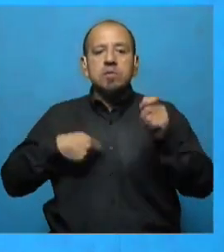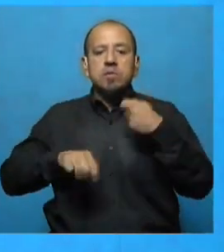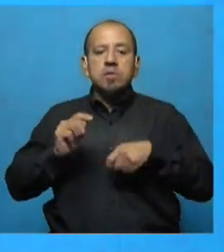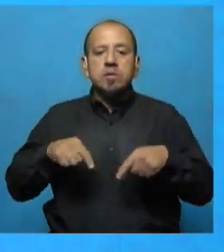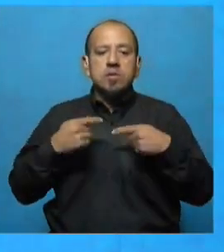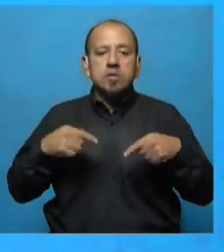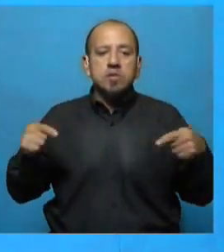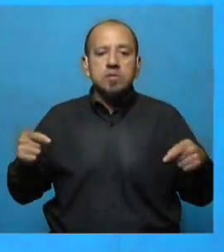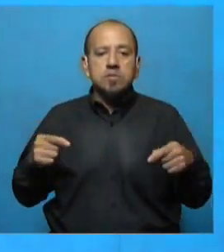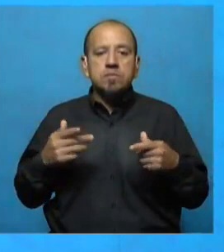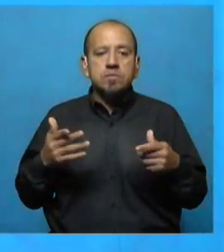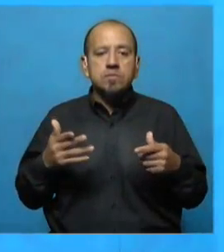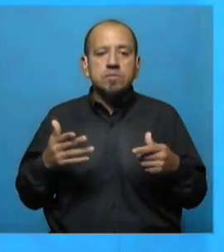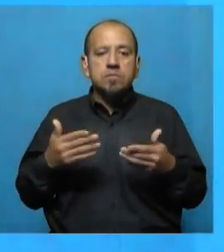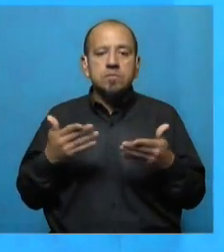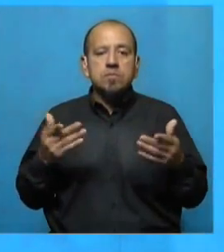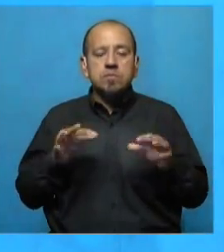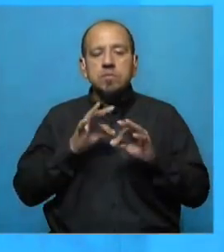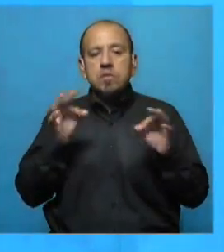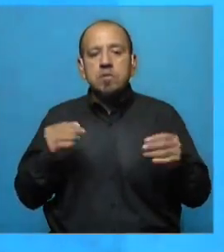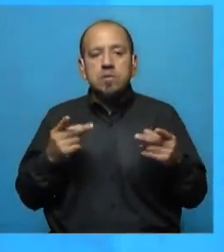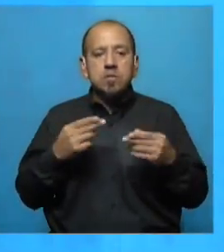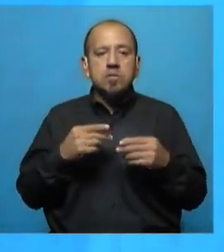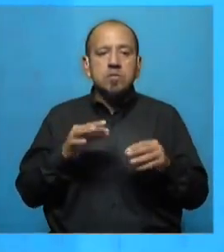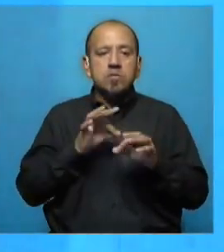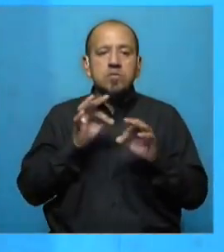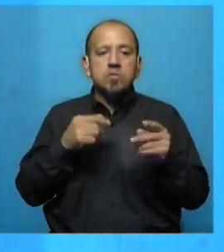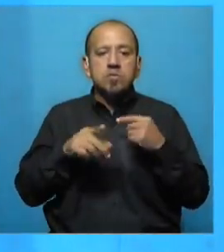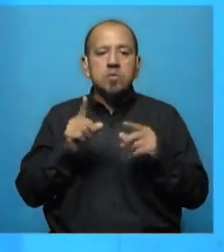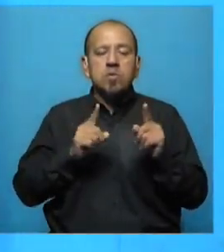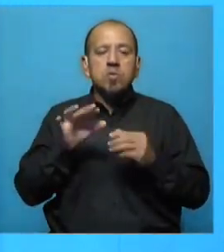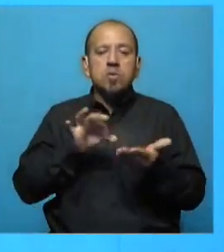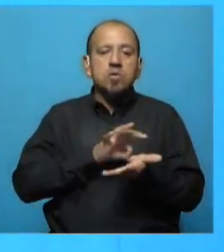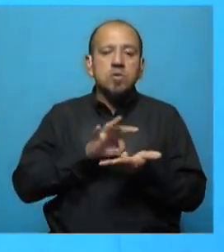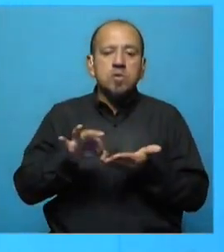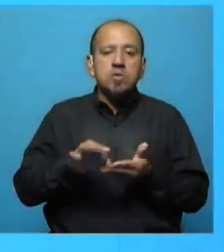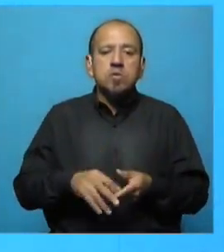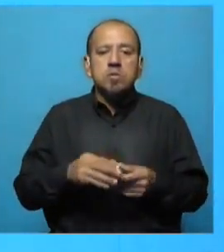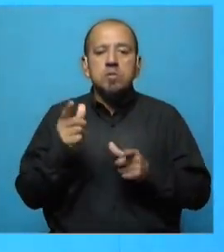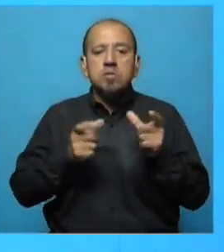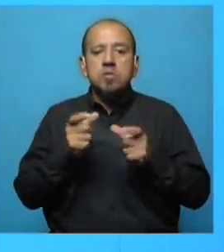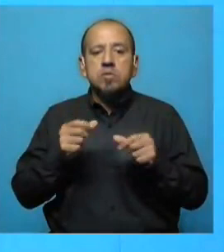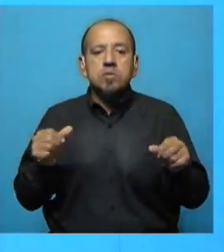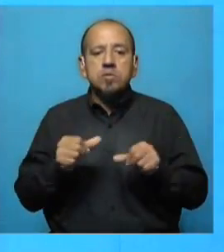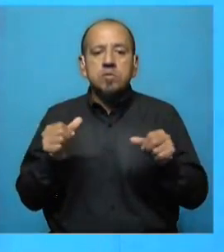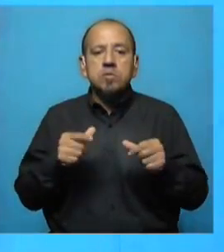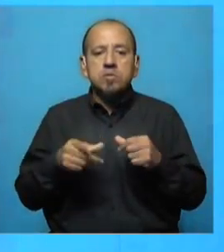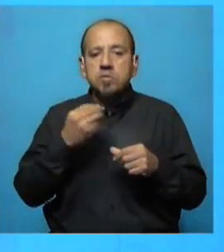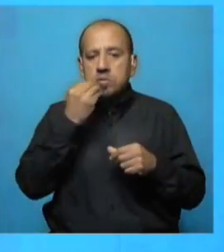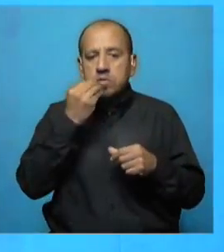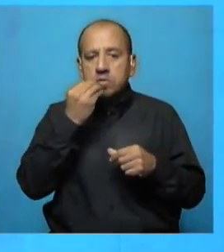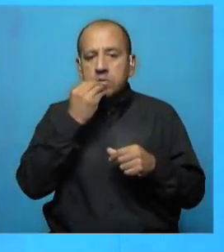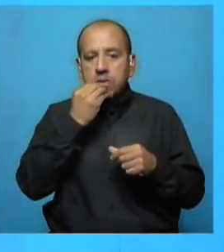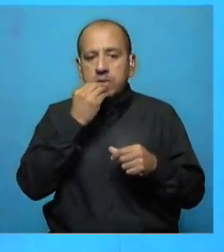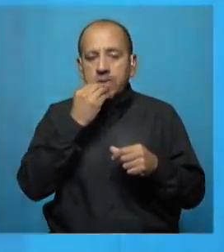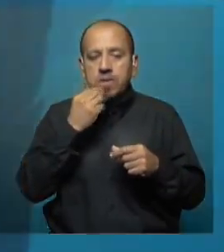la mayoría son o artesanos o gente que está vinculada con un servicio mucha gente que hace zafra de comida y cosas